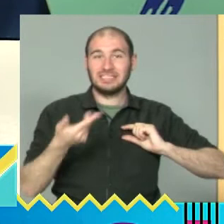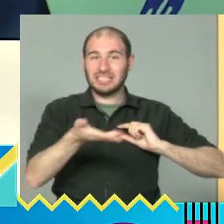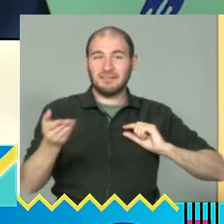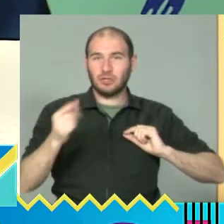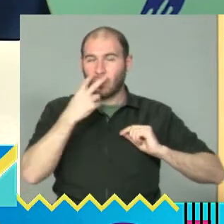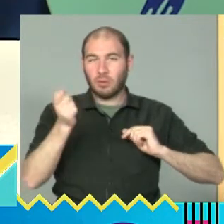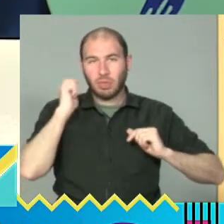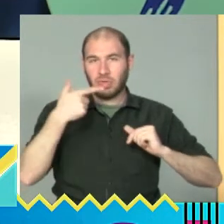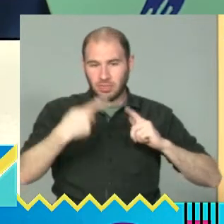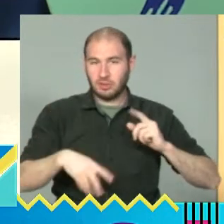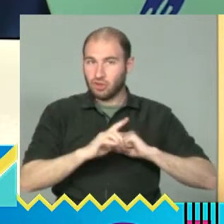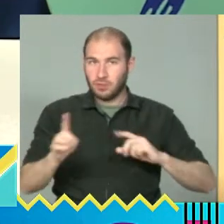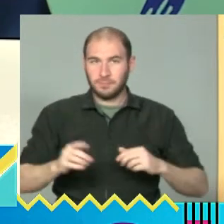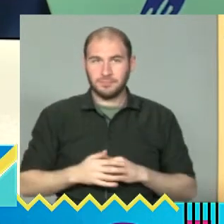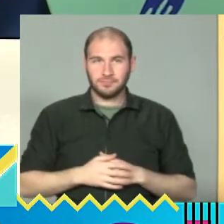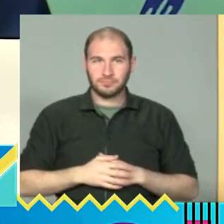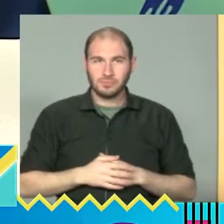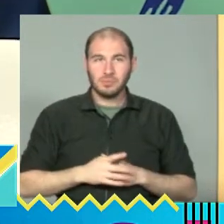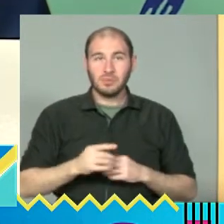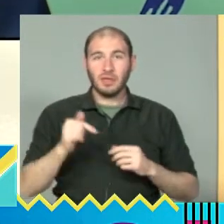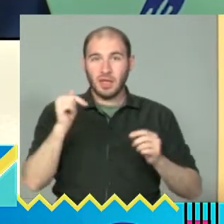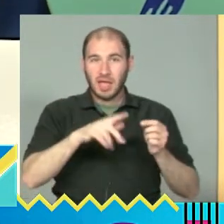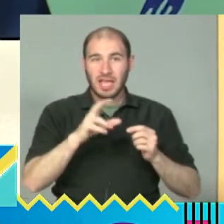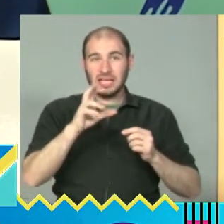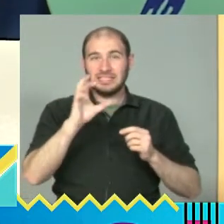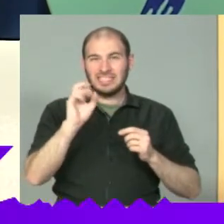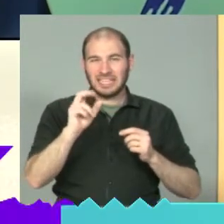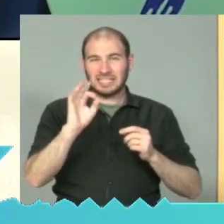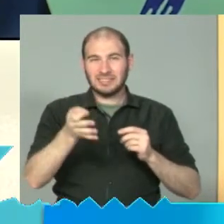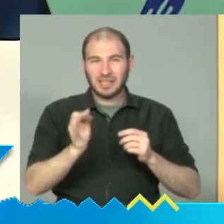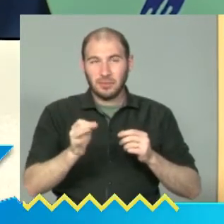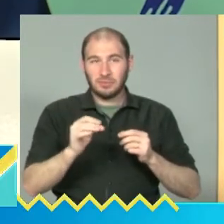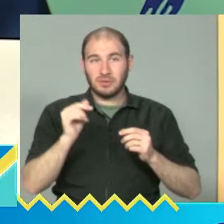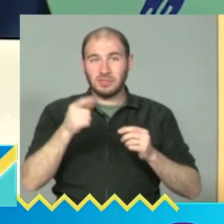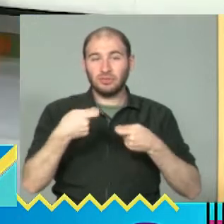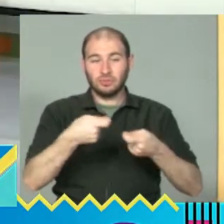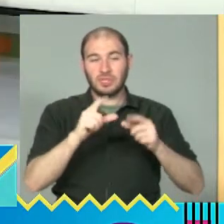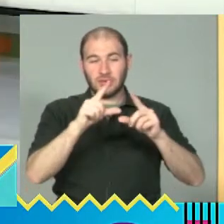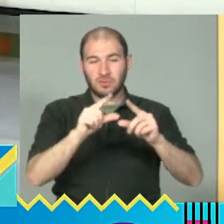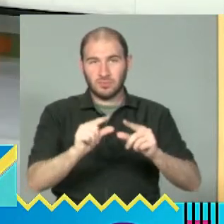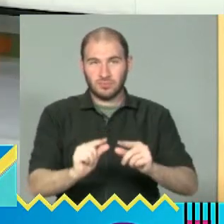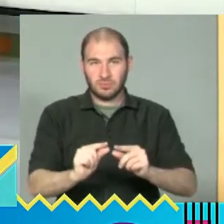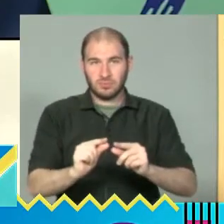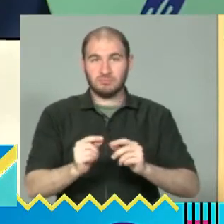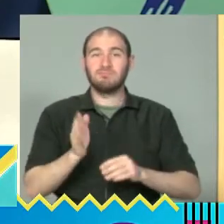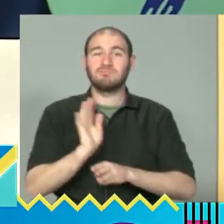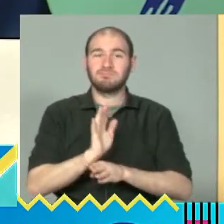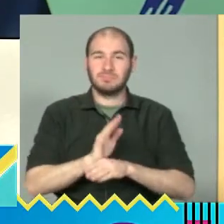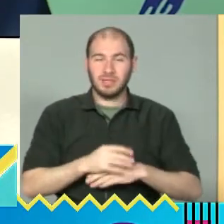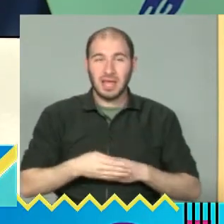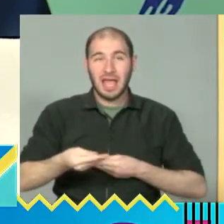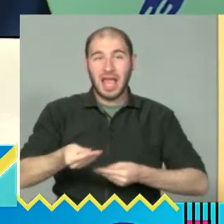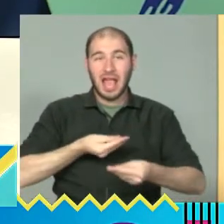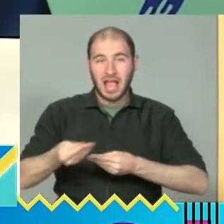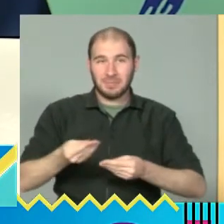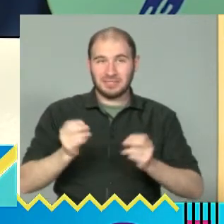de luz, gas o lo que fuere. Ahí tenés otros 30 centavos que van a disminuir subsidios. Con lo cual, a las